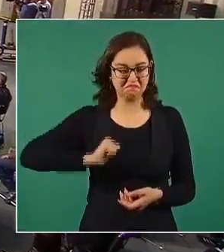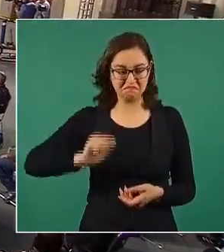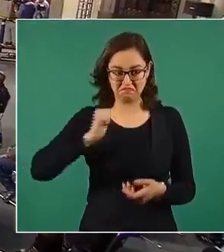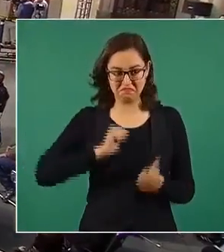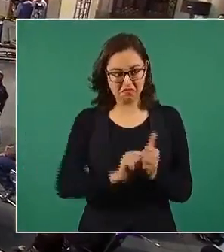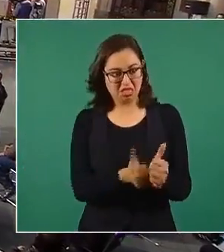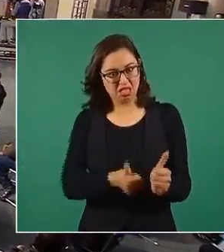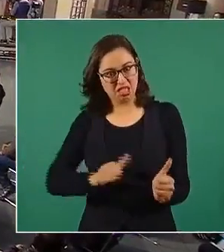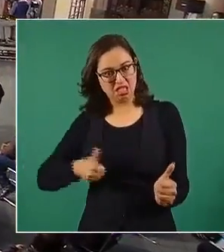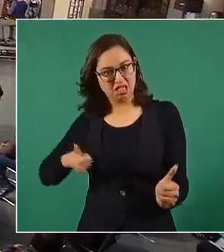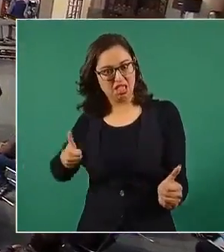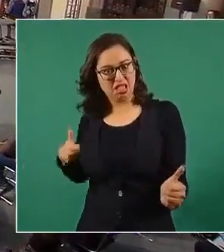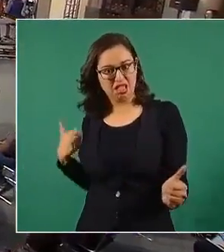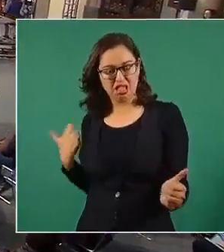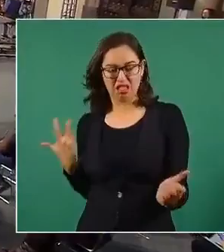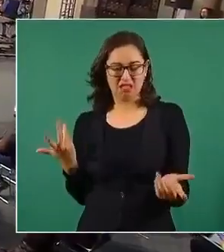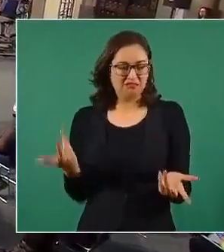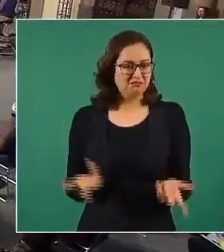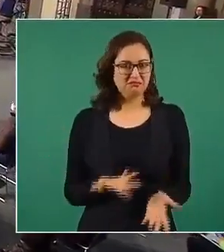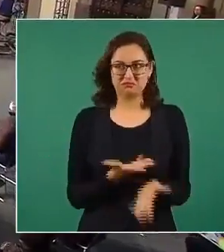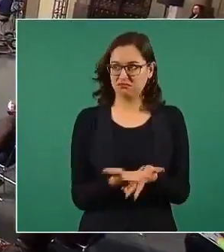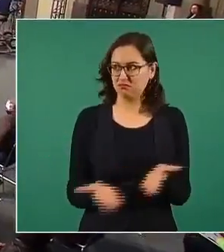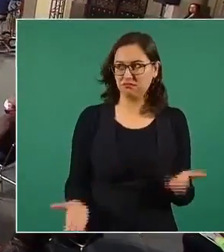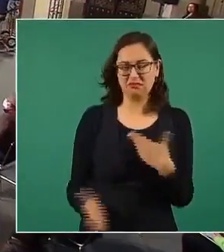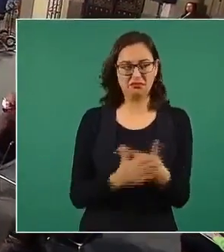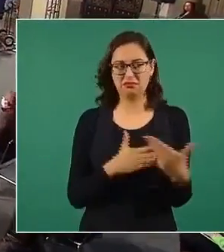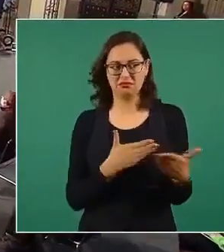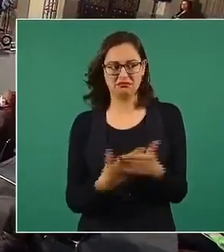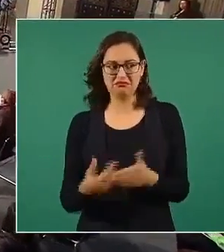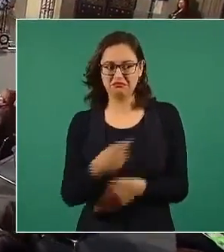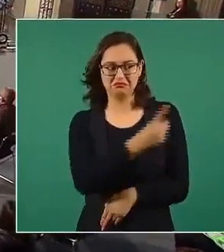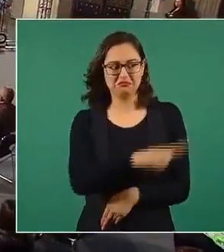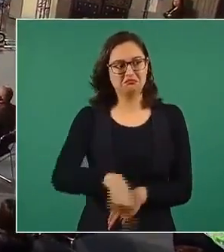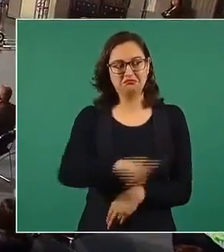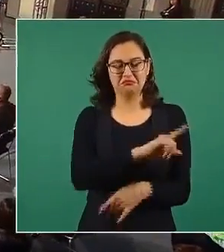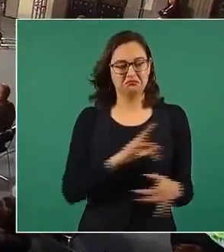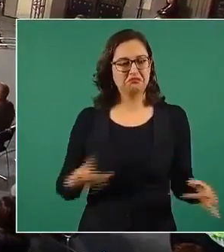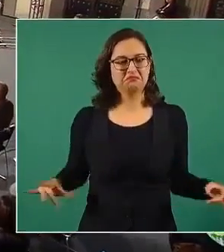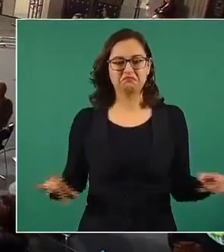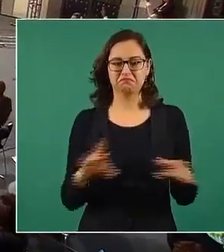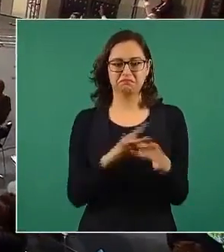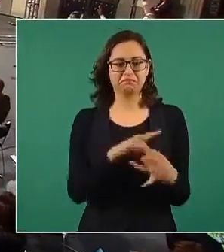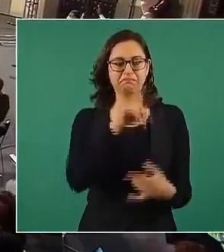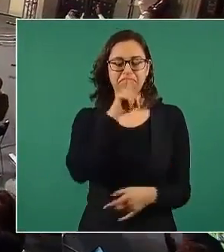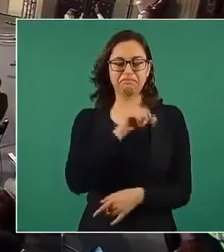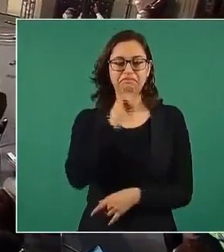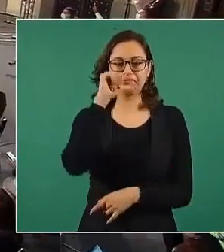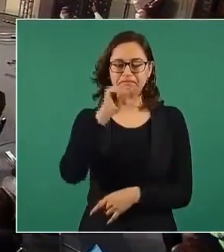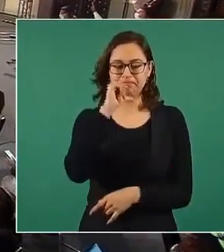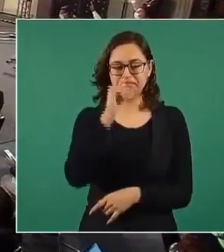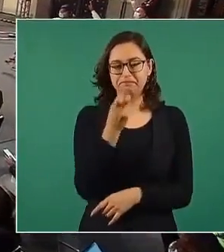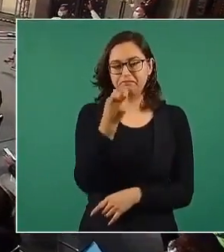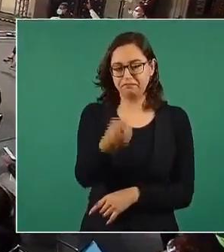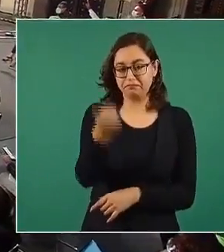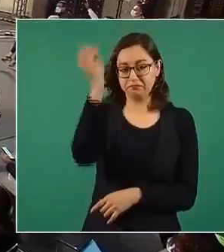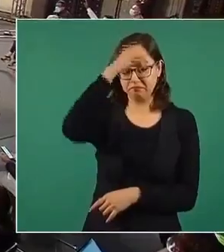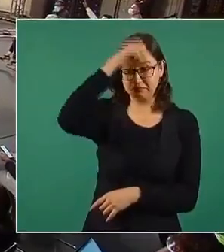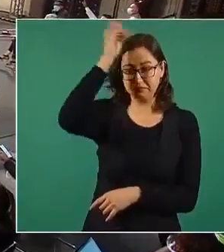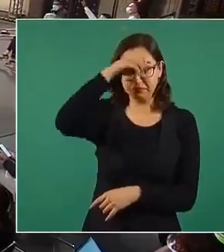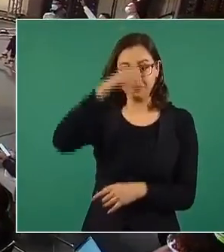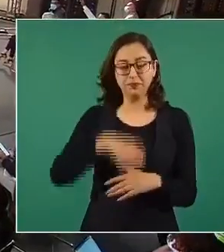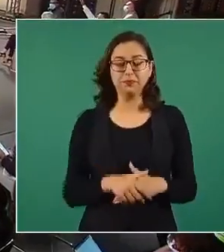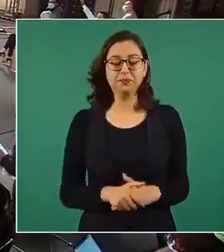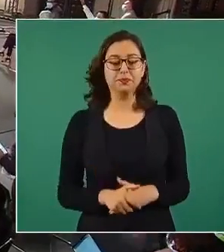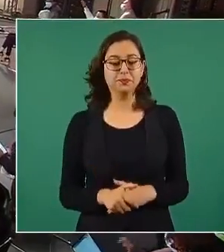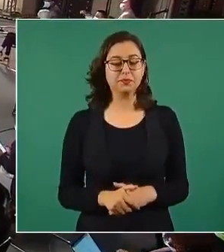que no tiene que ver con nuestros tiempos. Entonces, eso es lo que puedo comentarte. Y, presidente, ¿no le preocupa esta